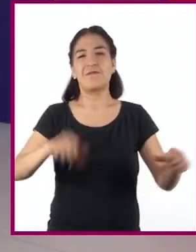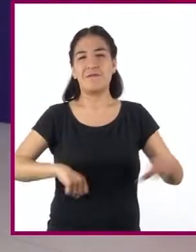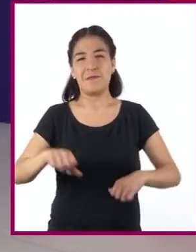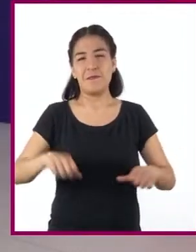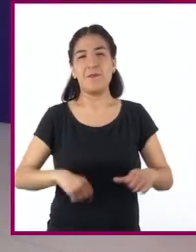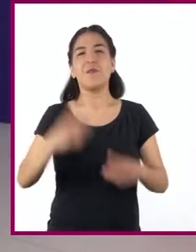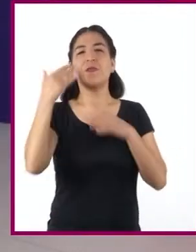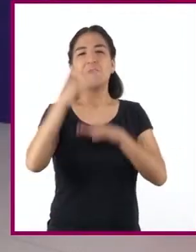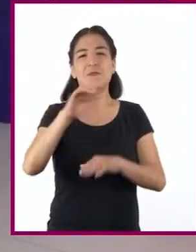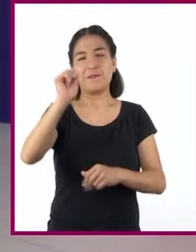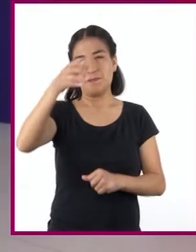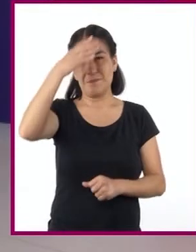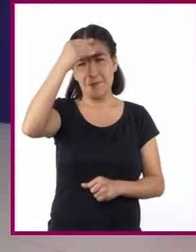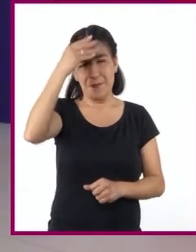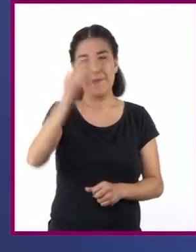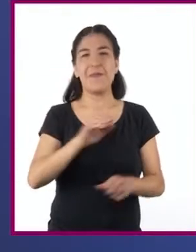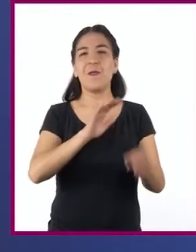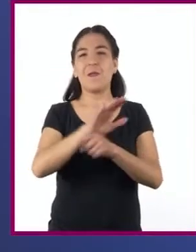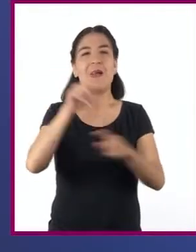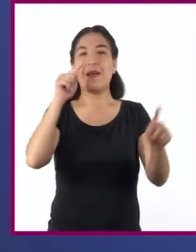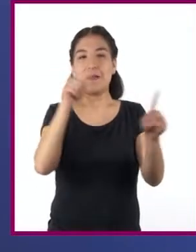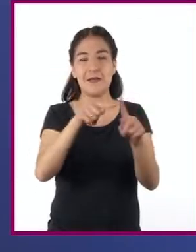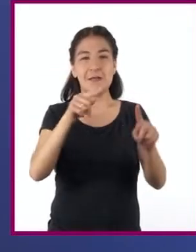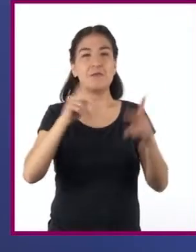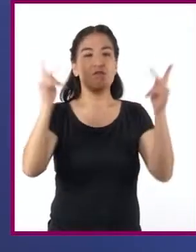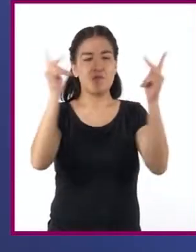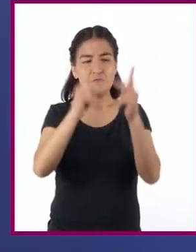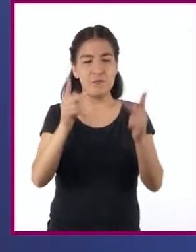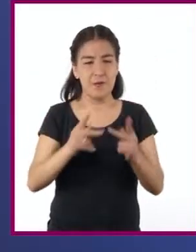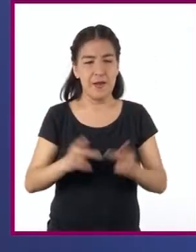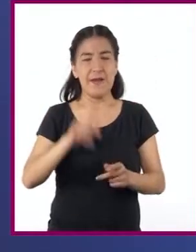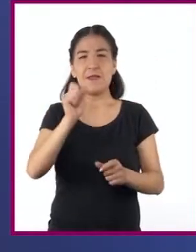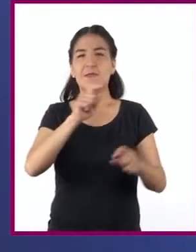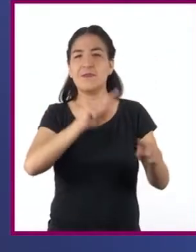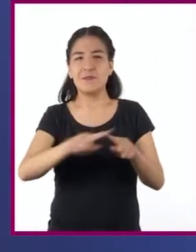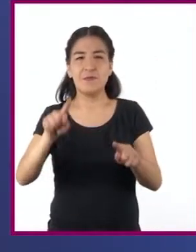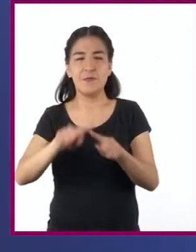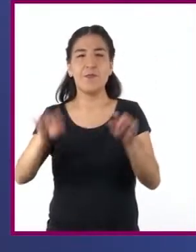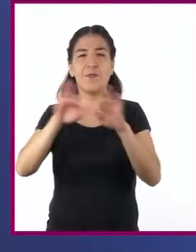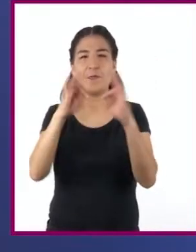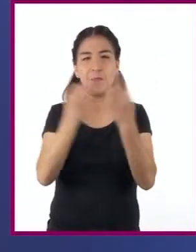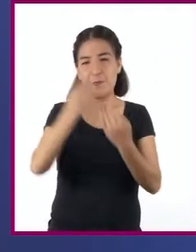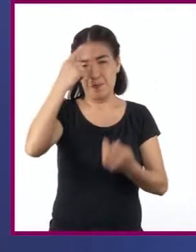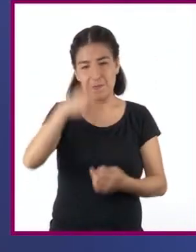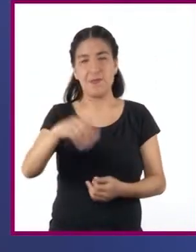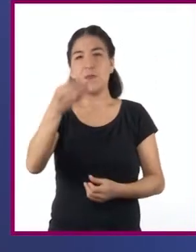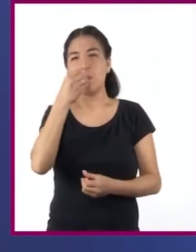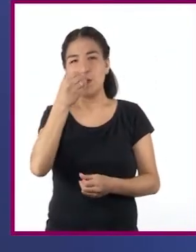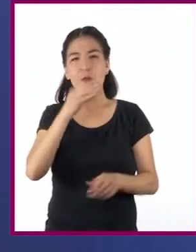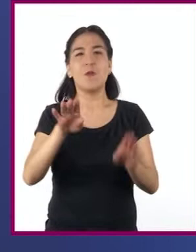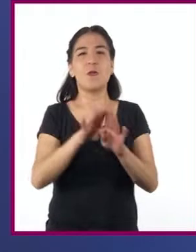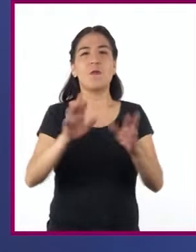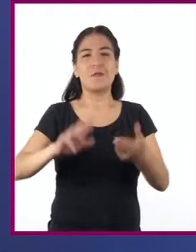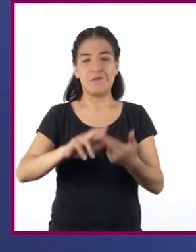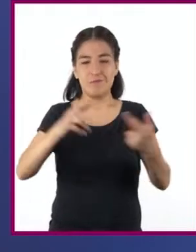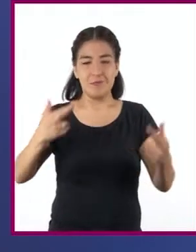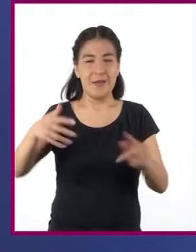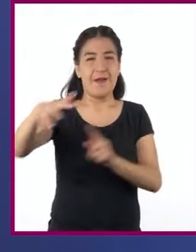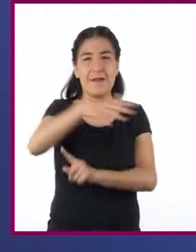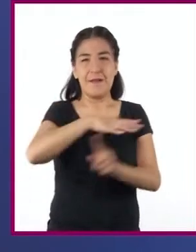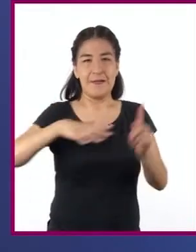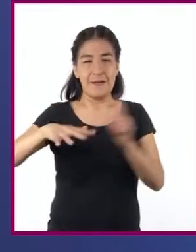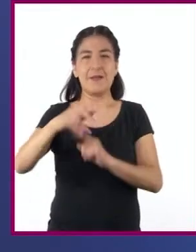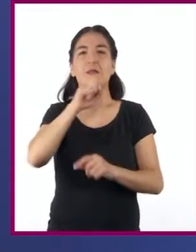relacionadas al aprendizaje esperado, compara la diversidad de formas de nutrición, relación con el medio y reproducción